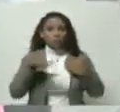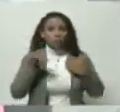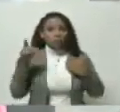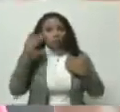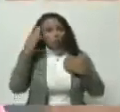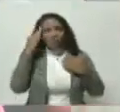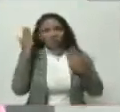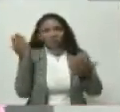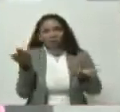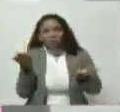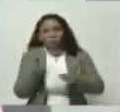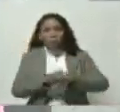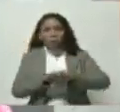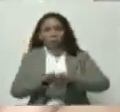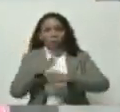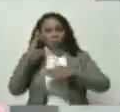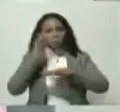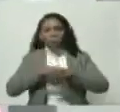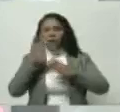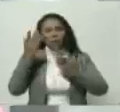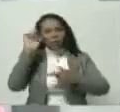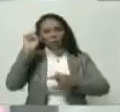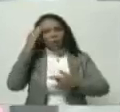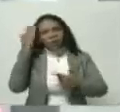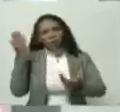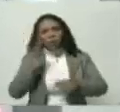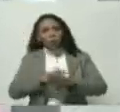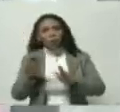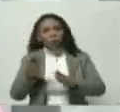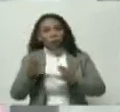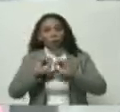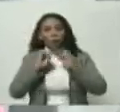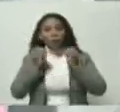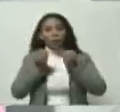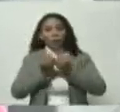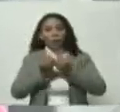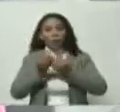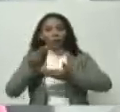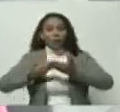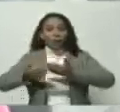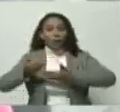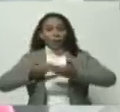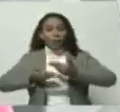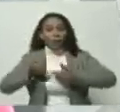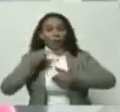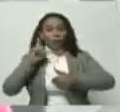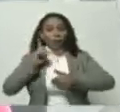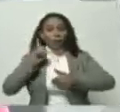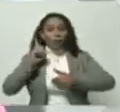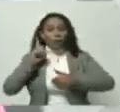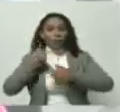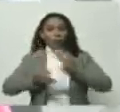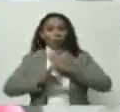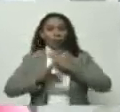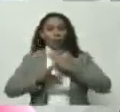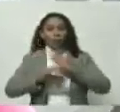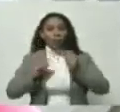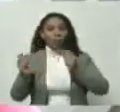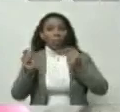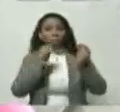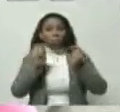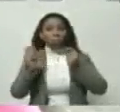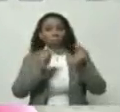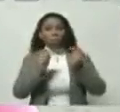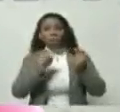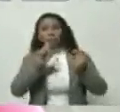qué es lo que va a ocurrir. ¿Y por qué no se sabe? Bueno, porque la sala de casación está todavía decidiendo si